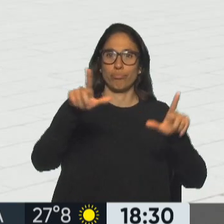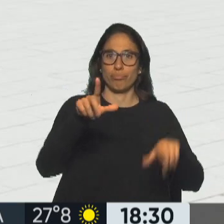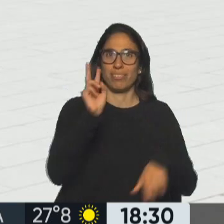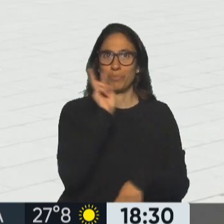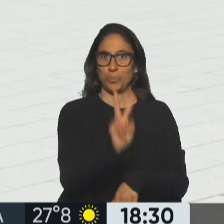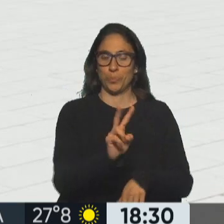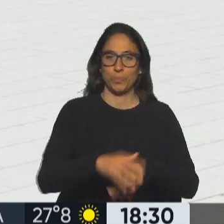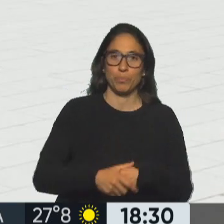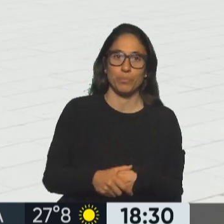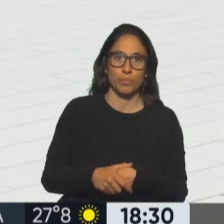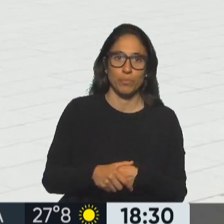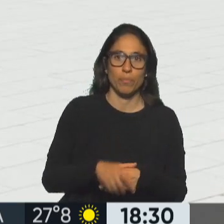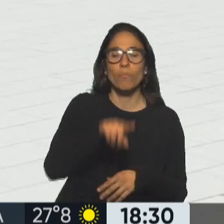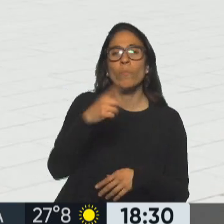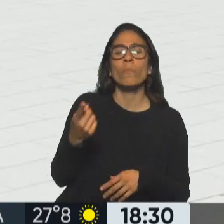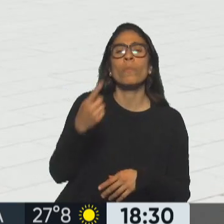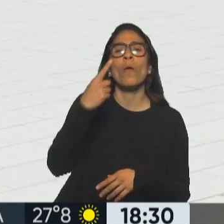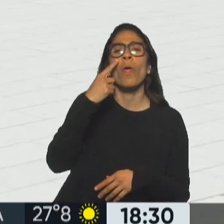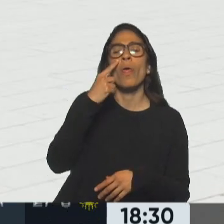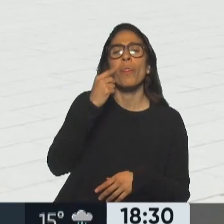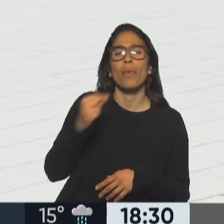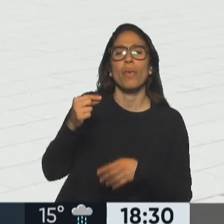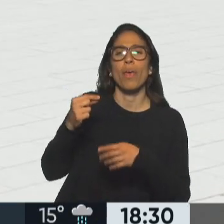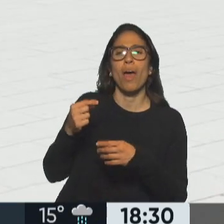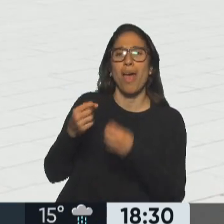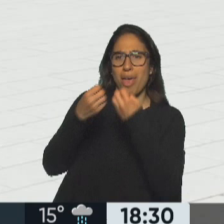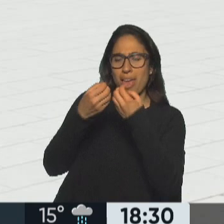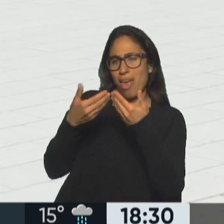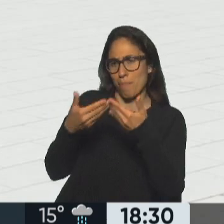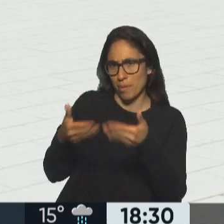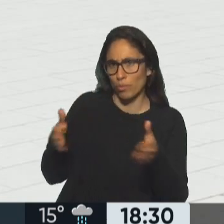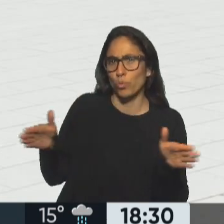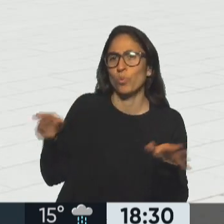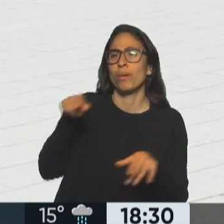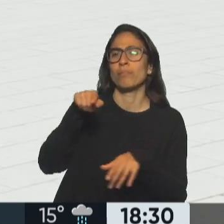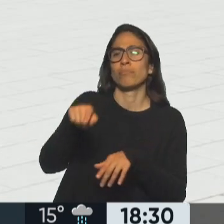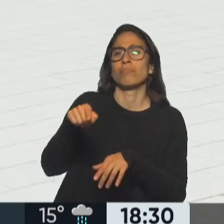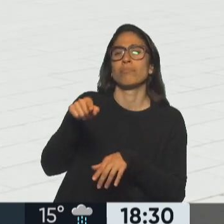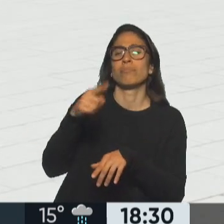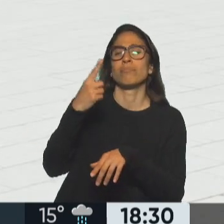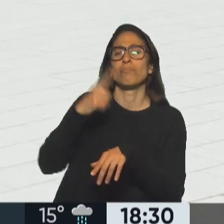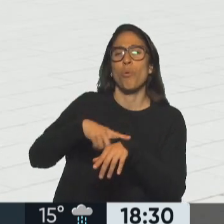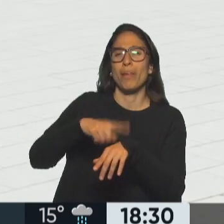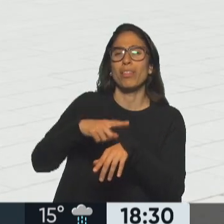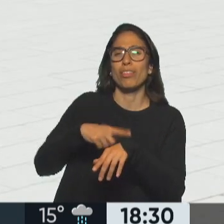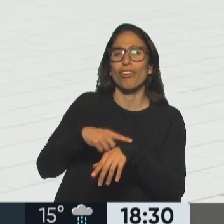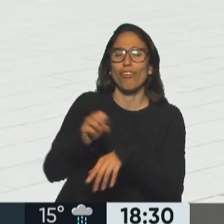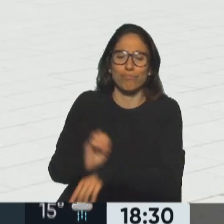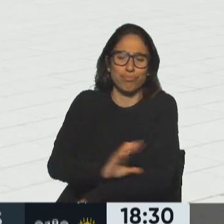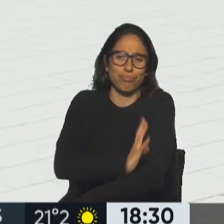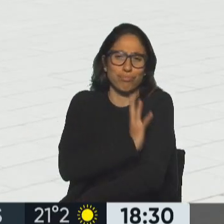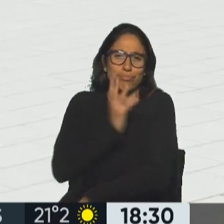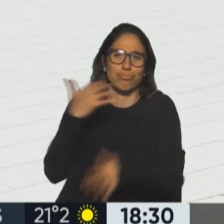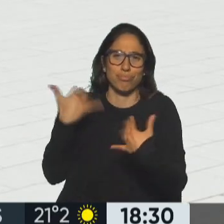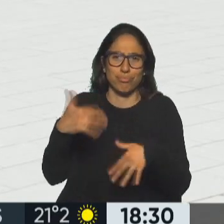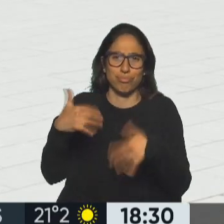de inicio, el día de la apertura, hubo un momento conmovedor. Cada una de las veces que repasamos todo lo que se señala en este